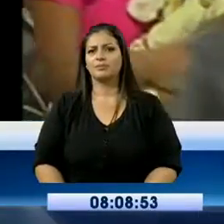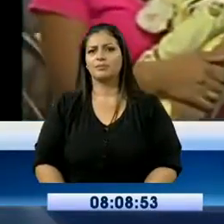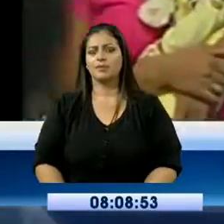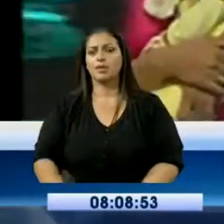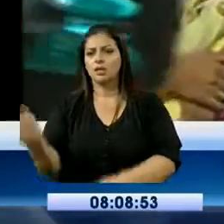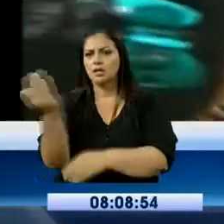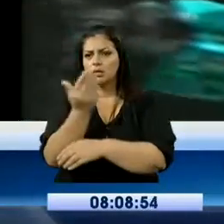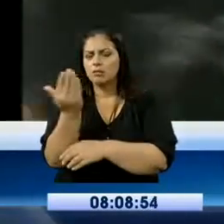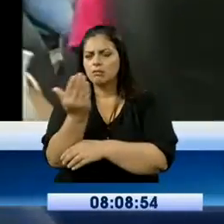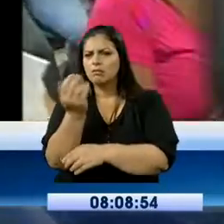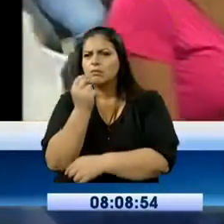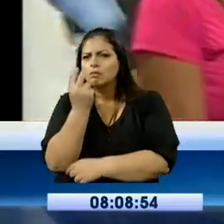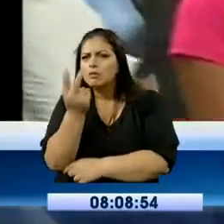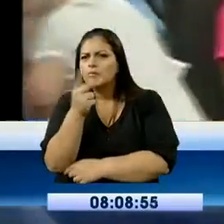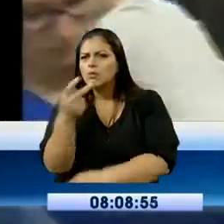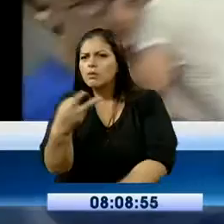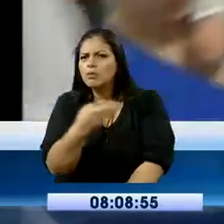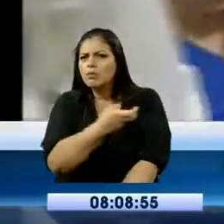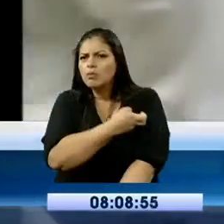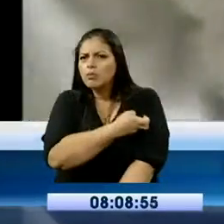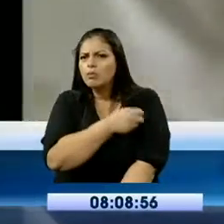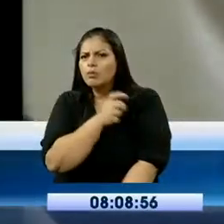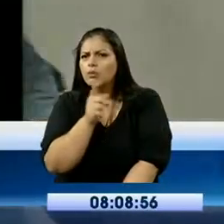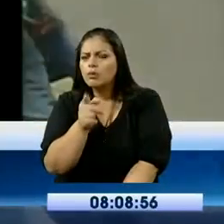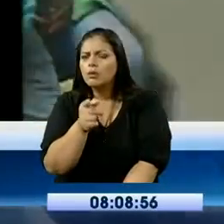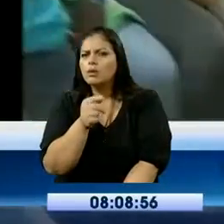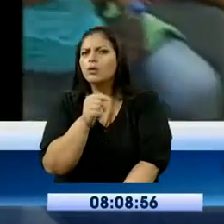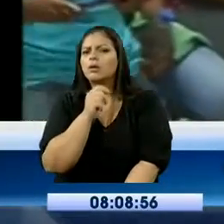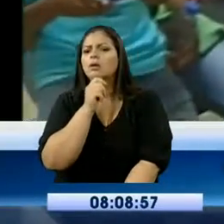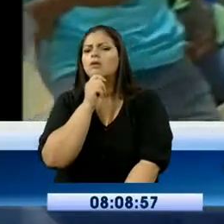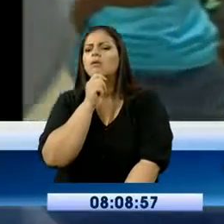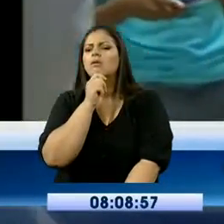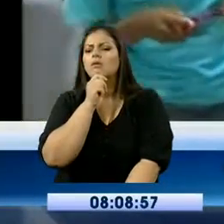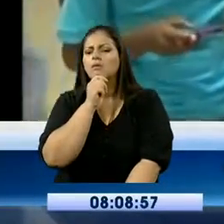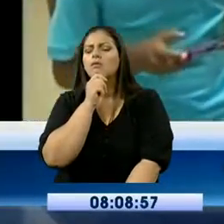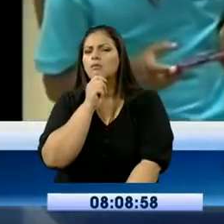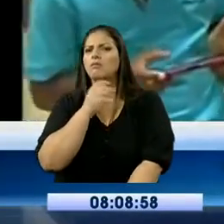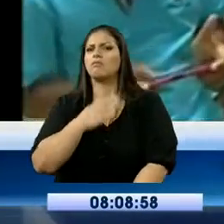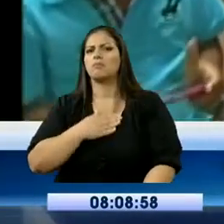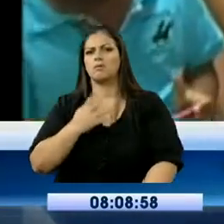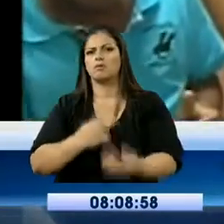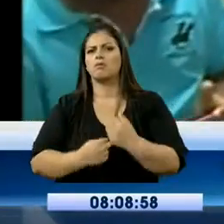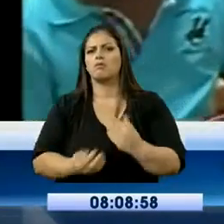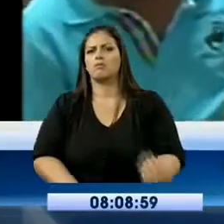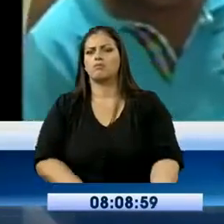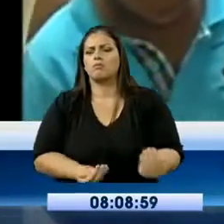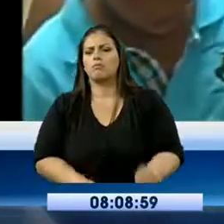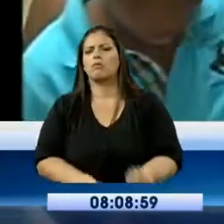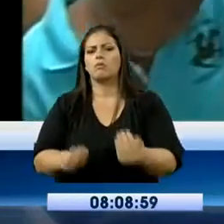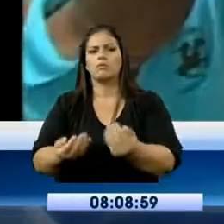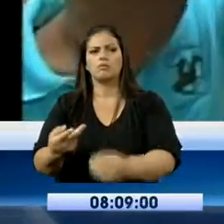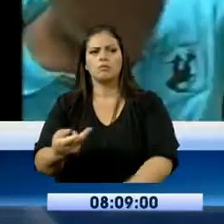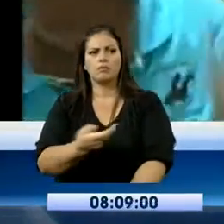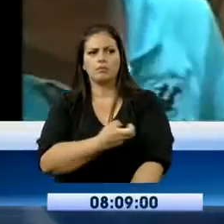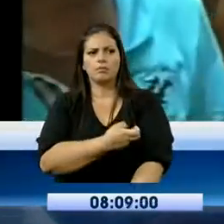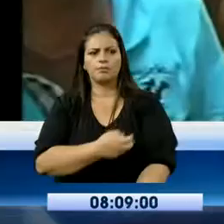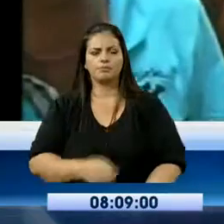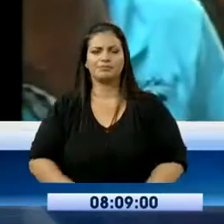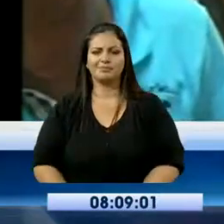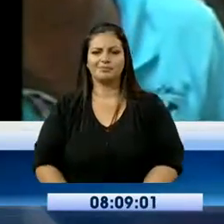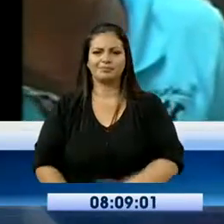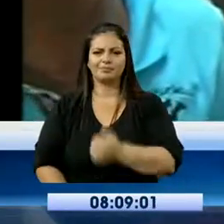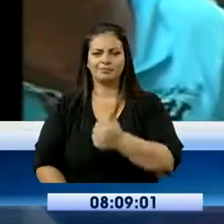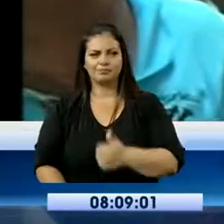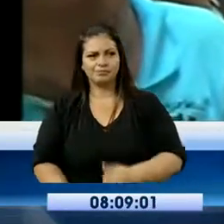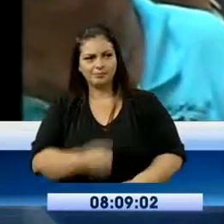y las constantes controles que me he venido realizando y ya uno se va, en las campañas que realizan me enteré. Amiga, buenos días. ¿Qué